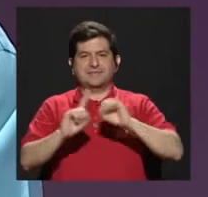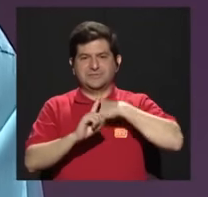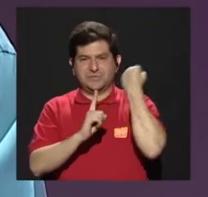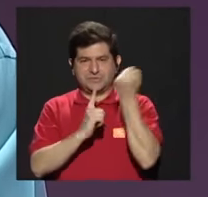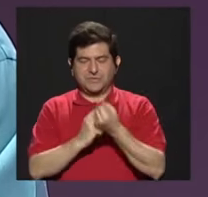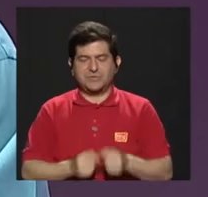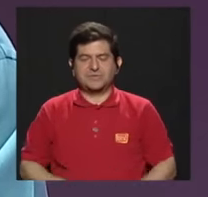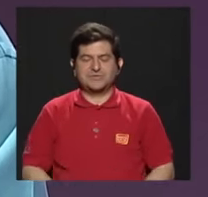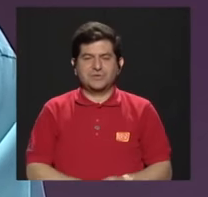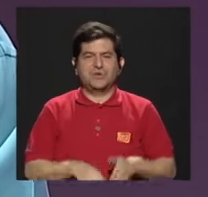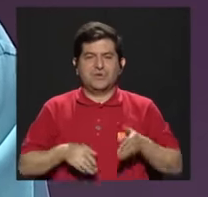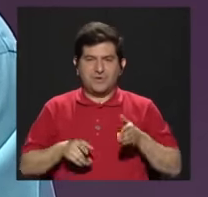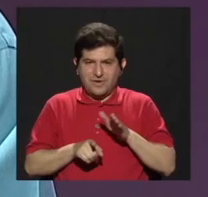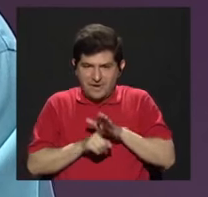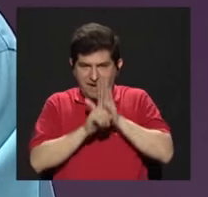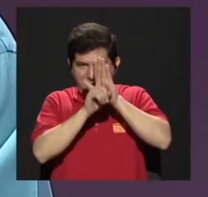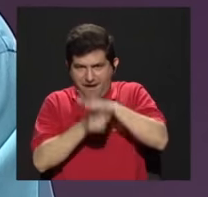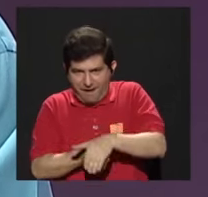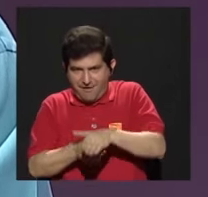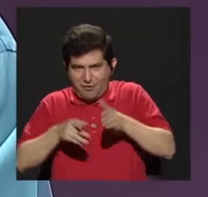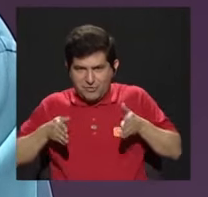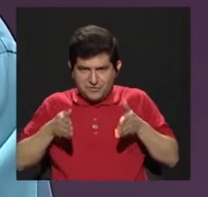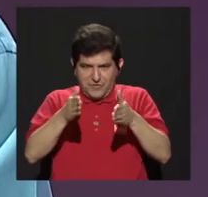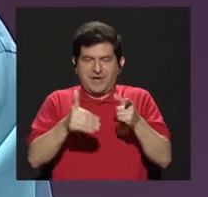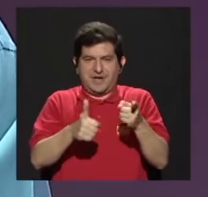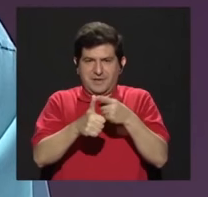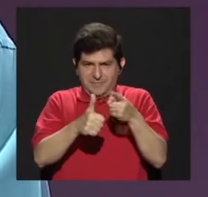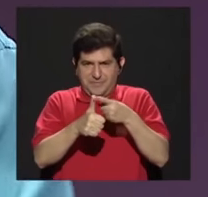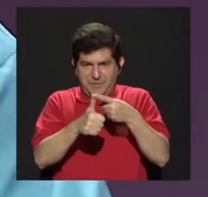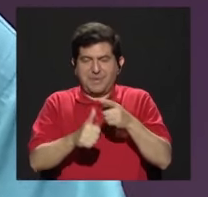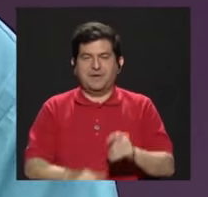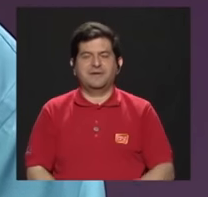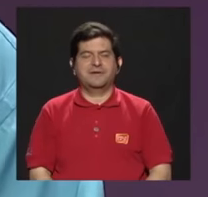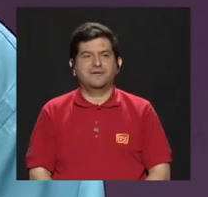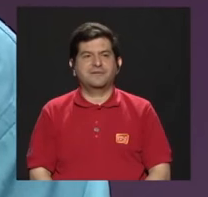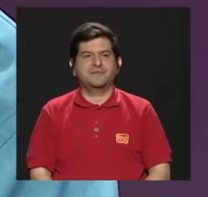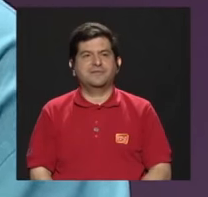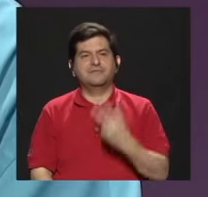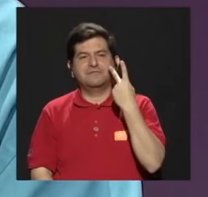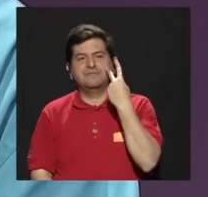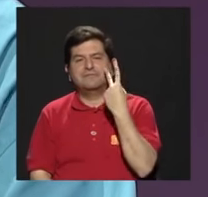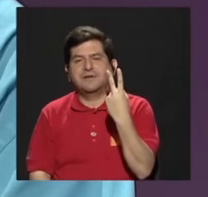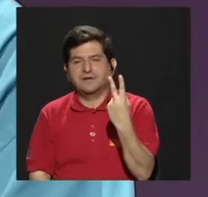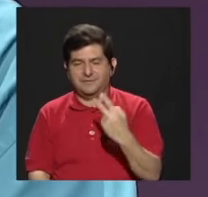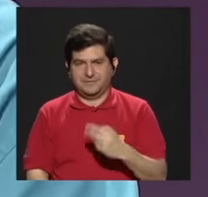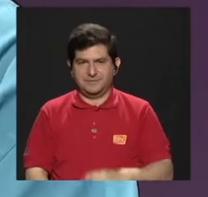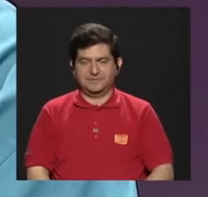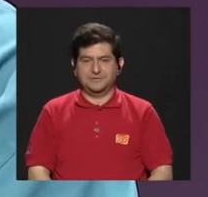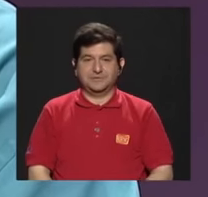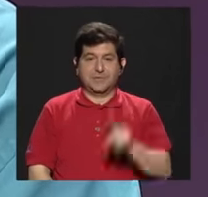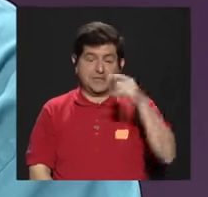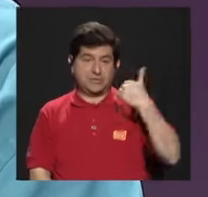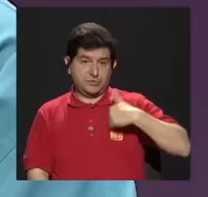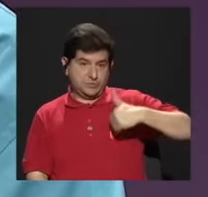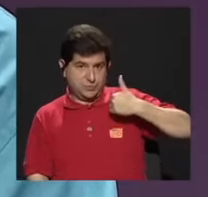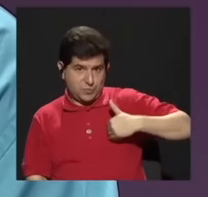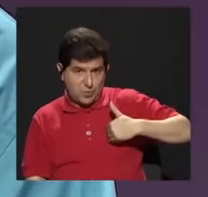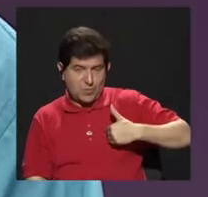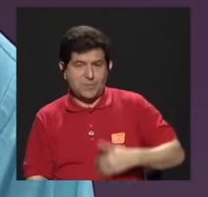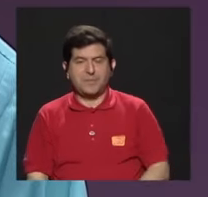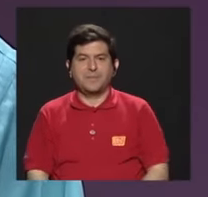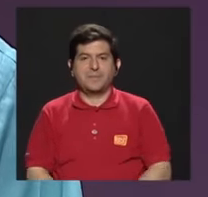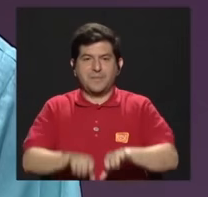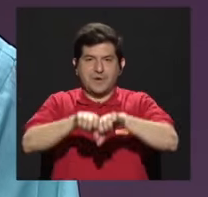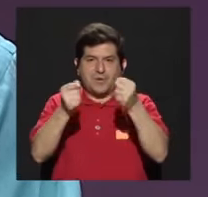acoso callejero, primero, que se llama, hay que ver que es un hombre